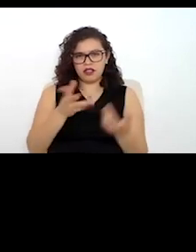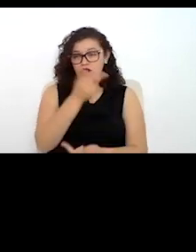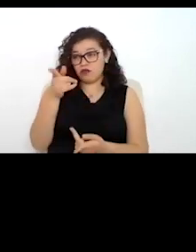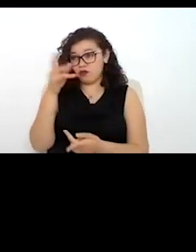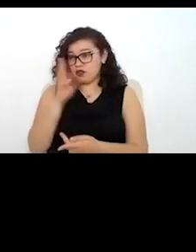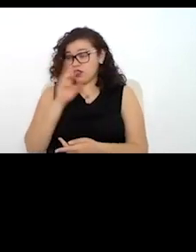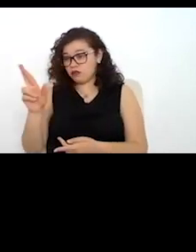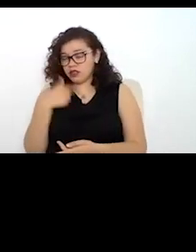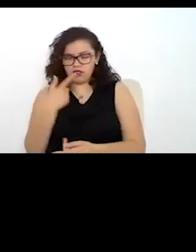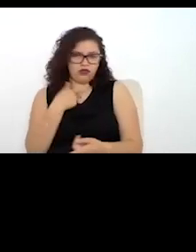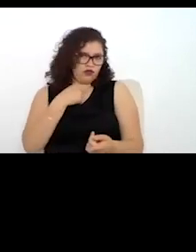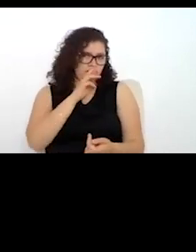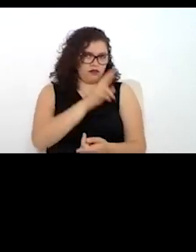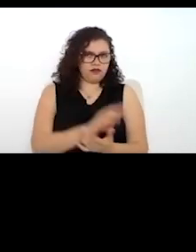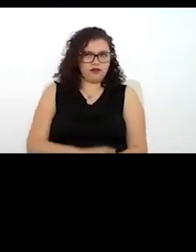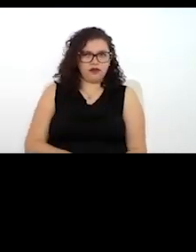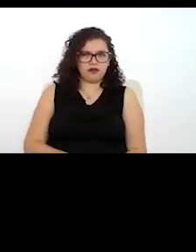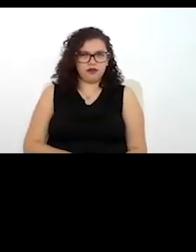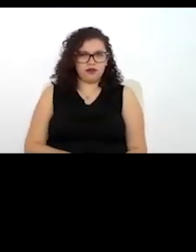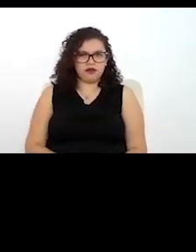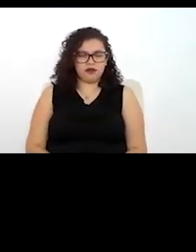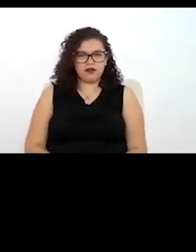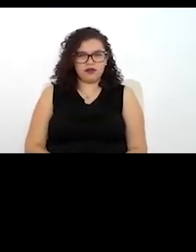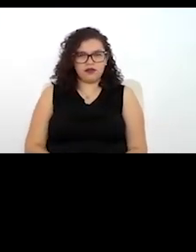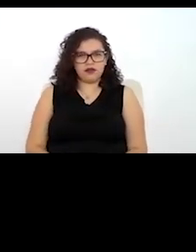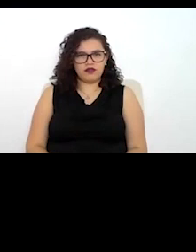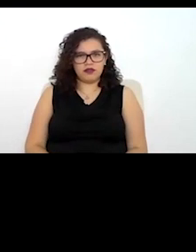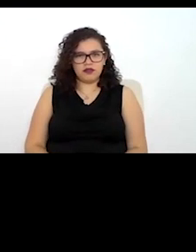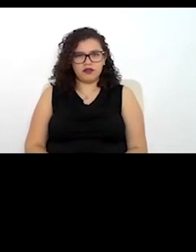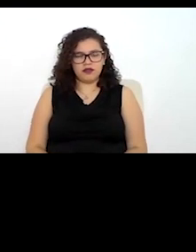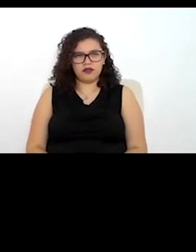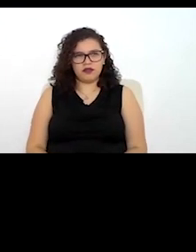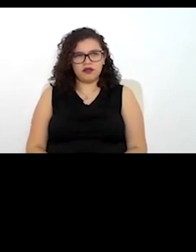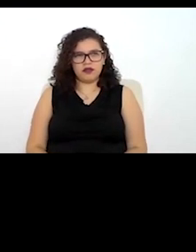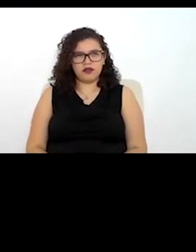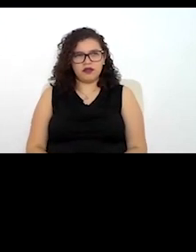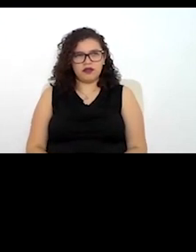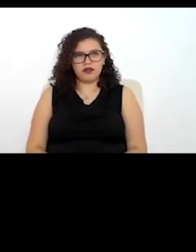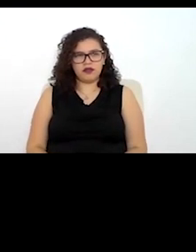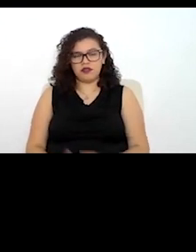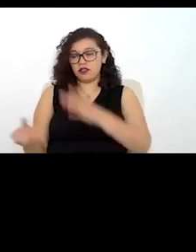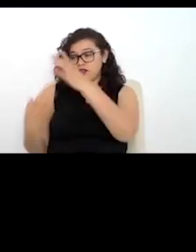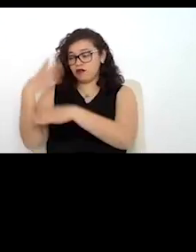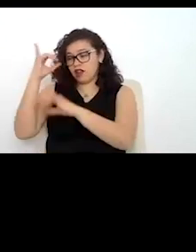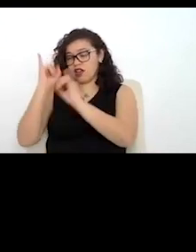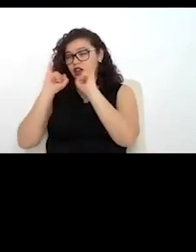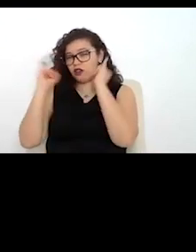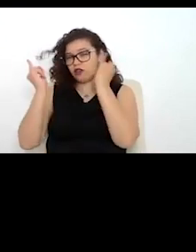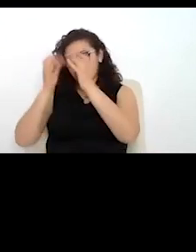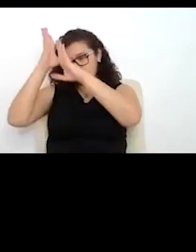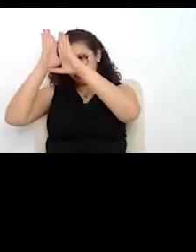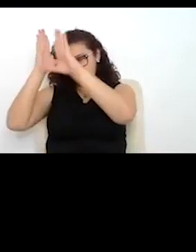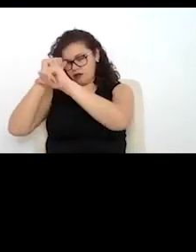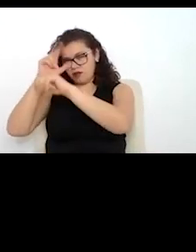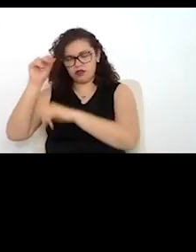adelanto. Sí. Bueno, justamente no es que vayan a haber nuevas juntas de conciliación, sino que a través